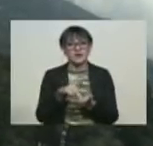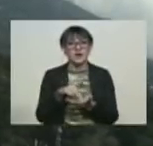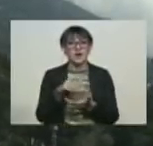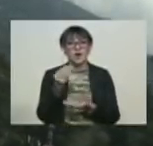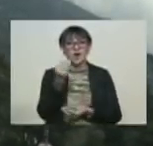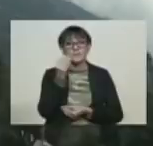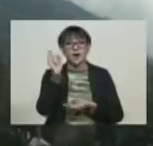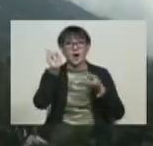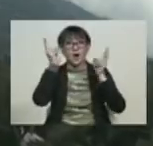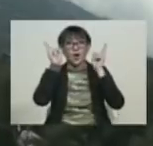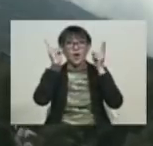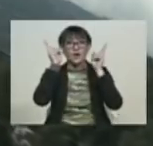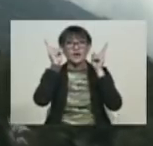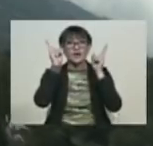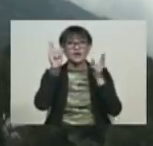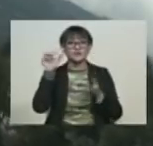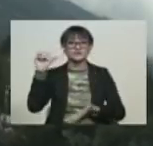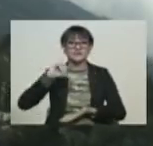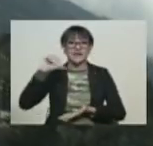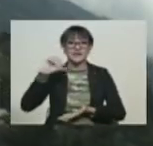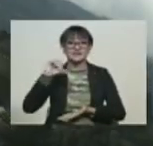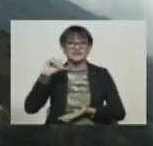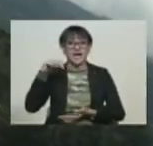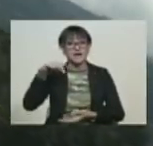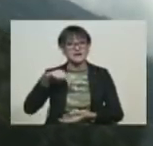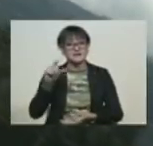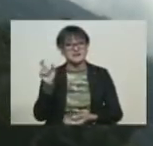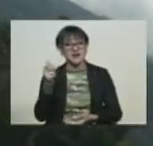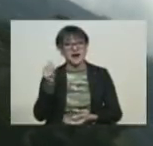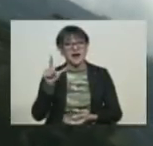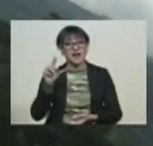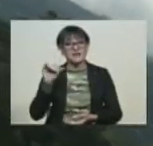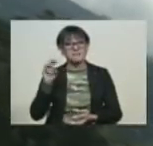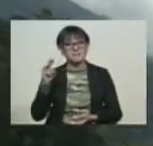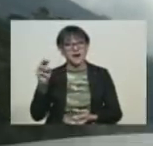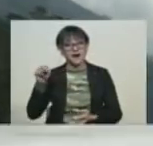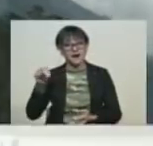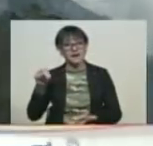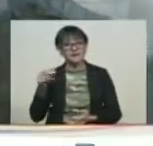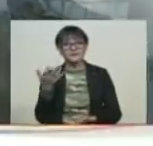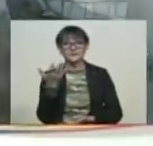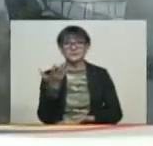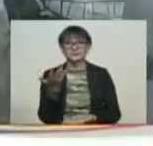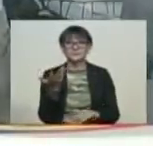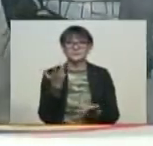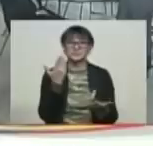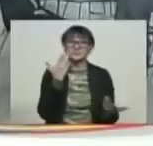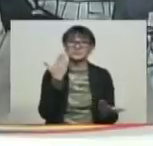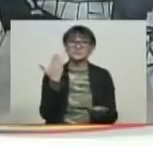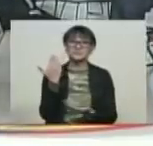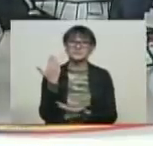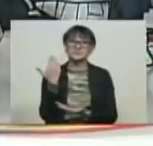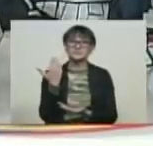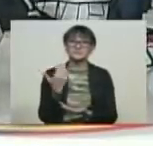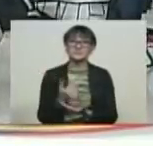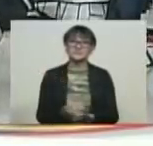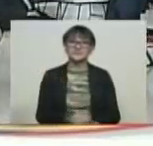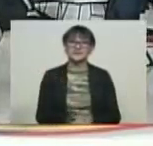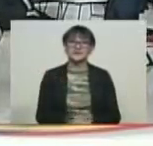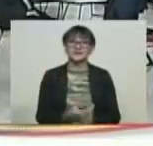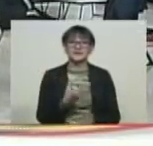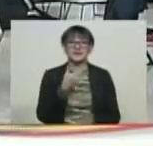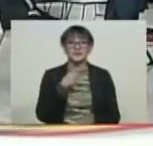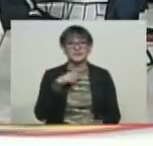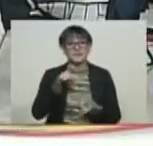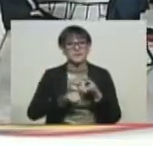conejo en salsa aquí en Galipán, comerse su, ¿cómo se llama? Su, lo que le gusta a